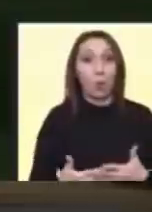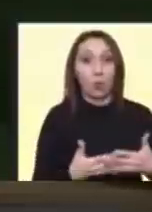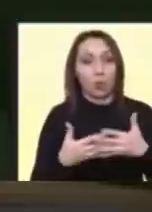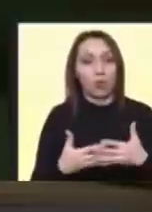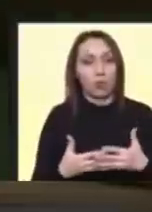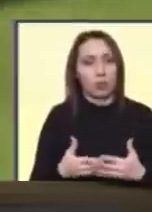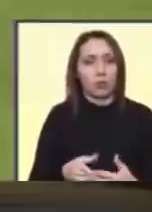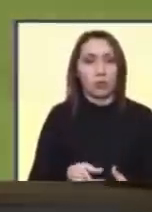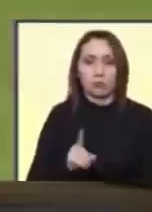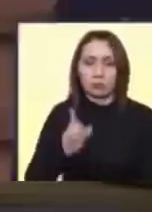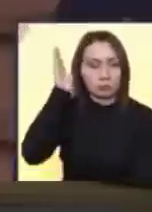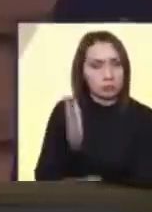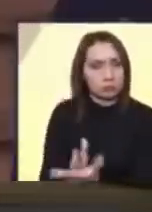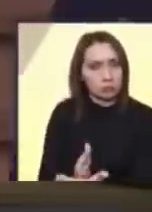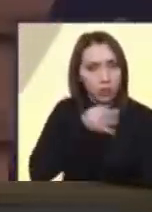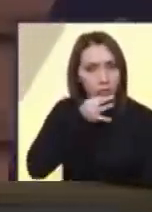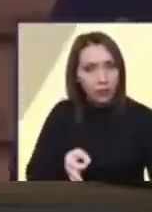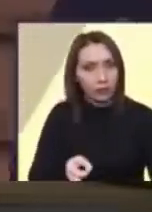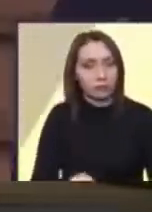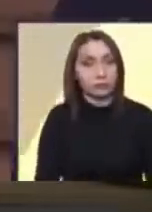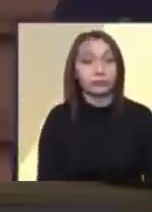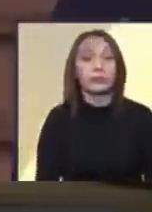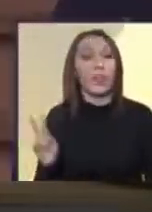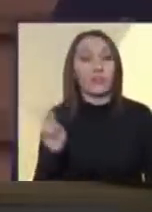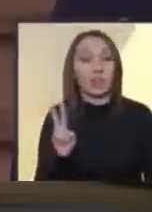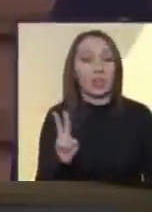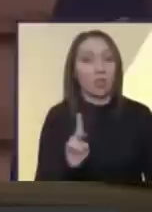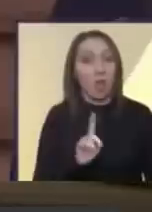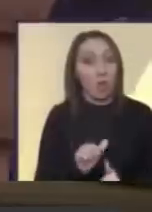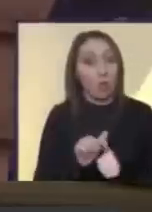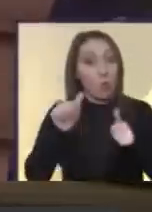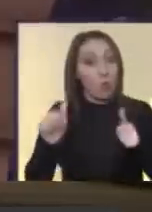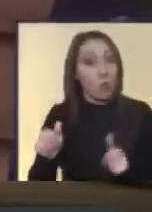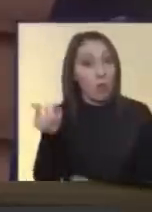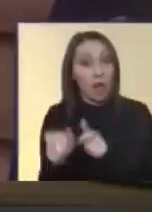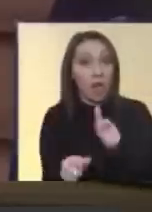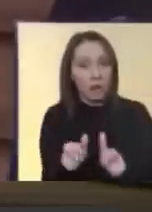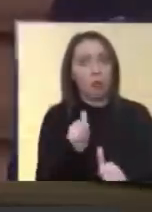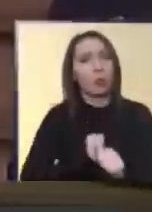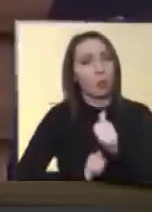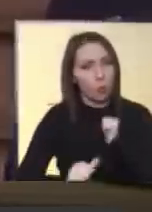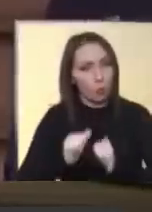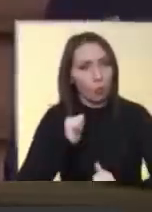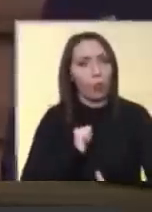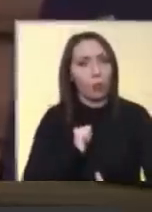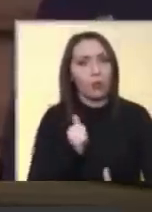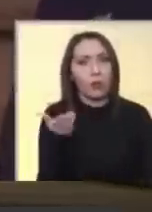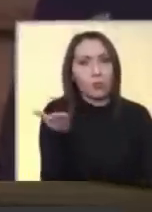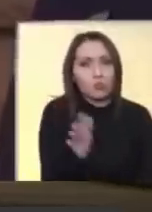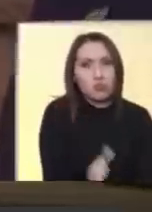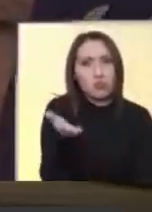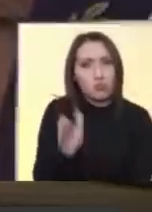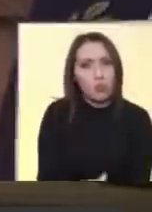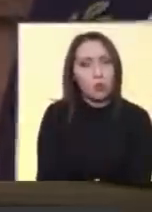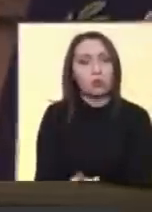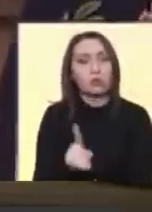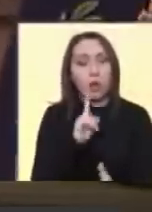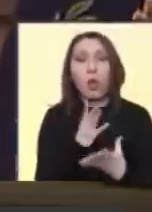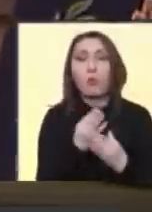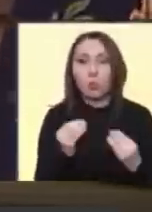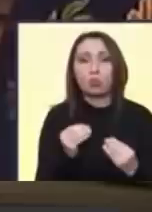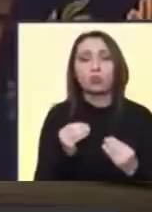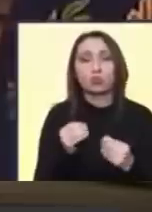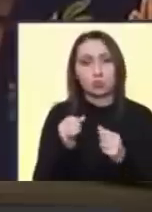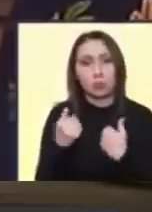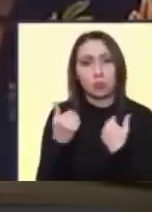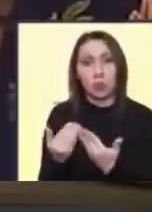del coronavirus. China está demostrando sus fortalezas como Estado, como nación, como sociedad, como economía, como potencia tecnológica.